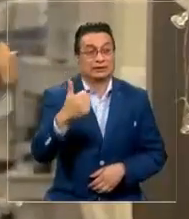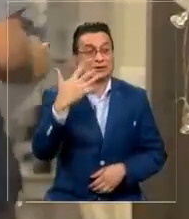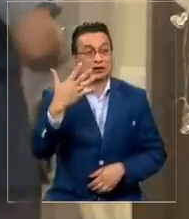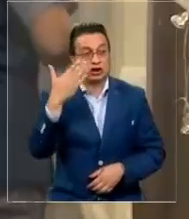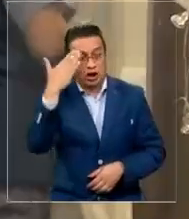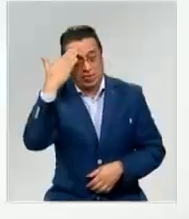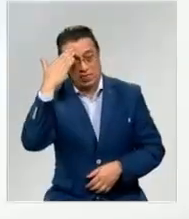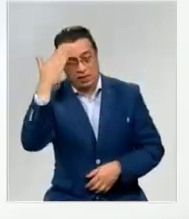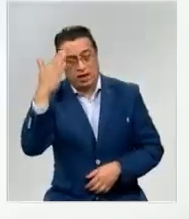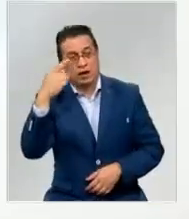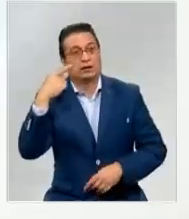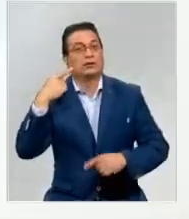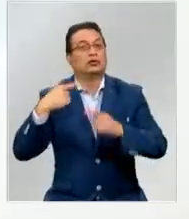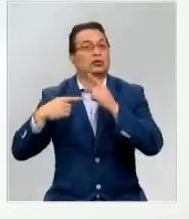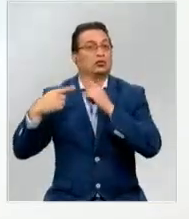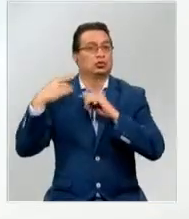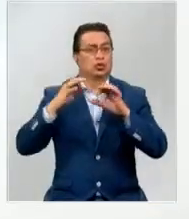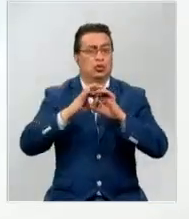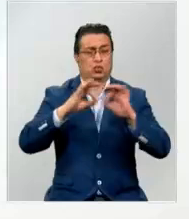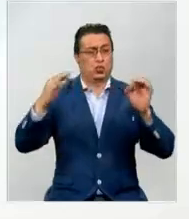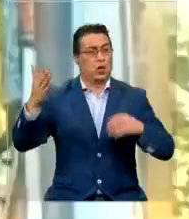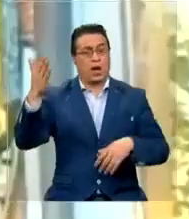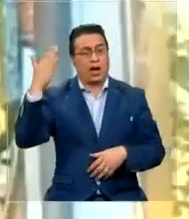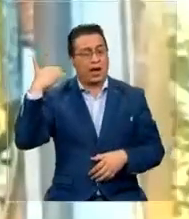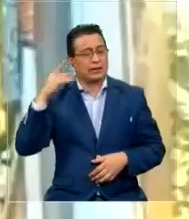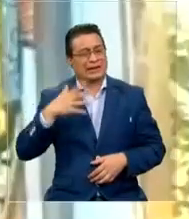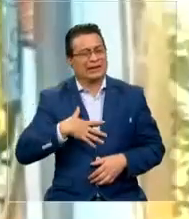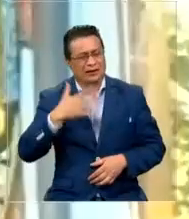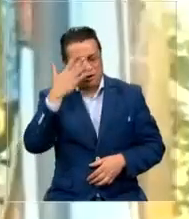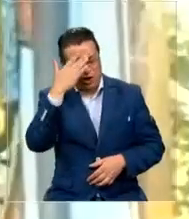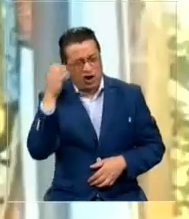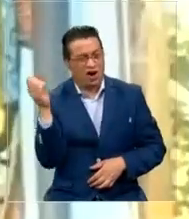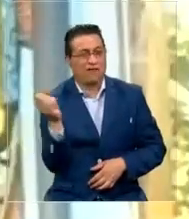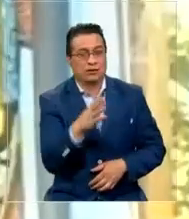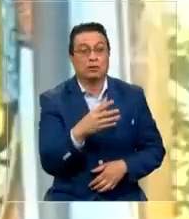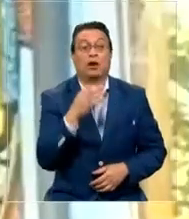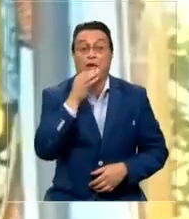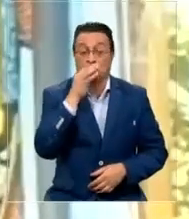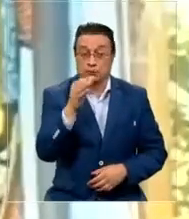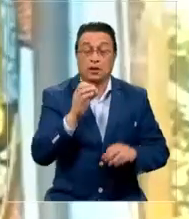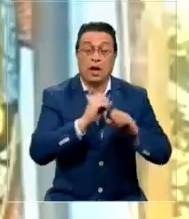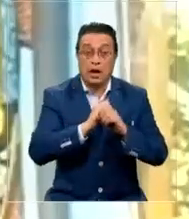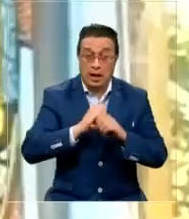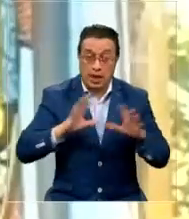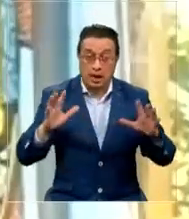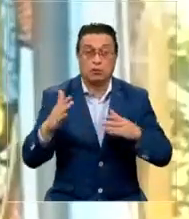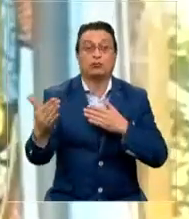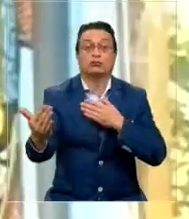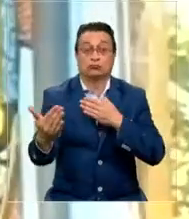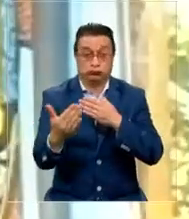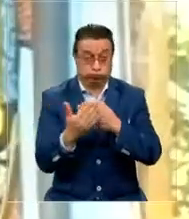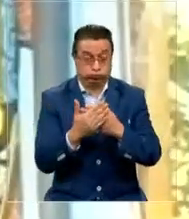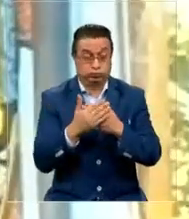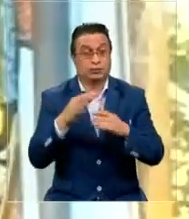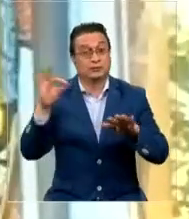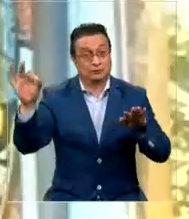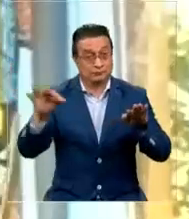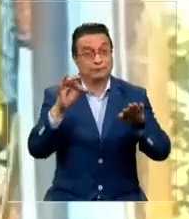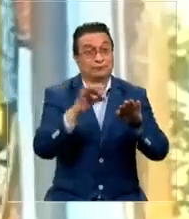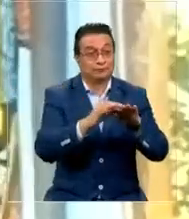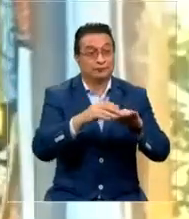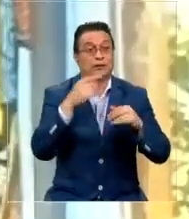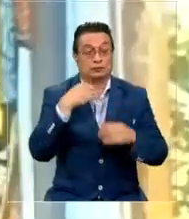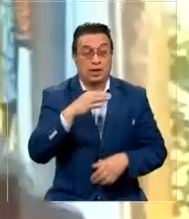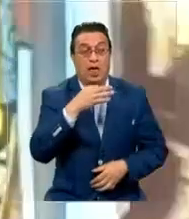días, histórico, inédito y para el olvido. Dije claramente que venía una pandemia, bueno, que iban a